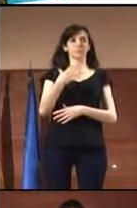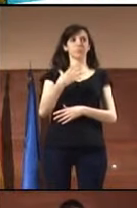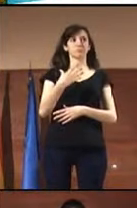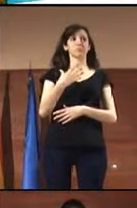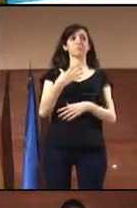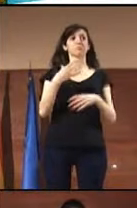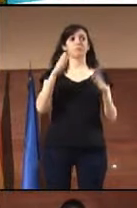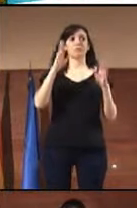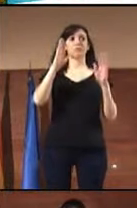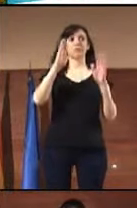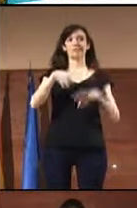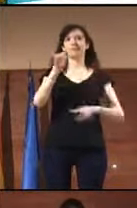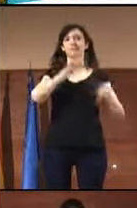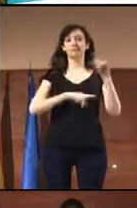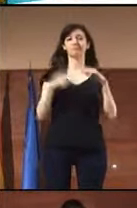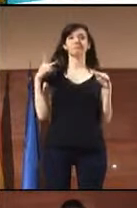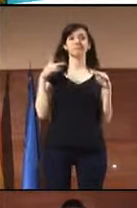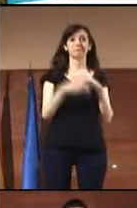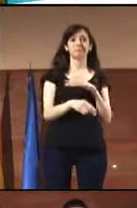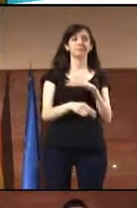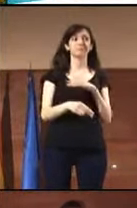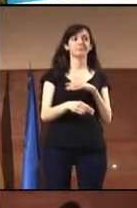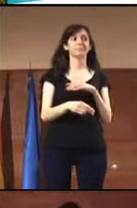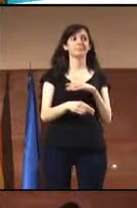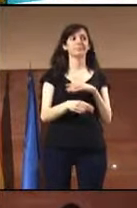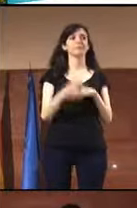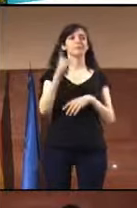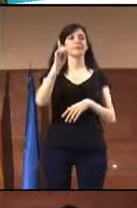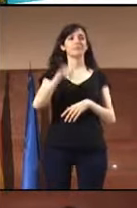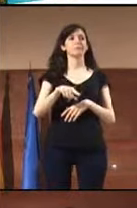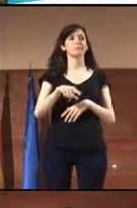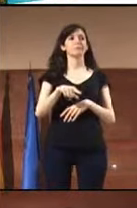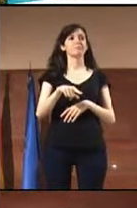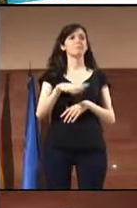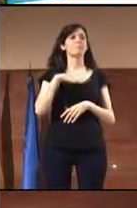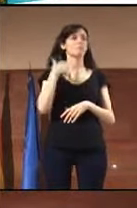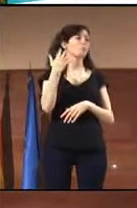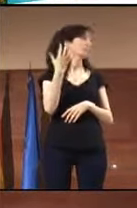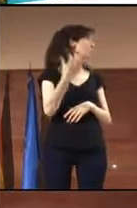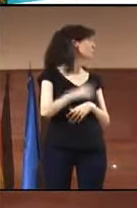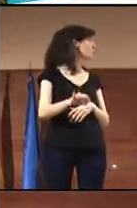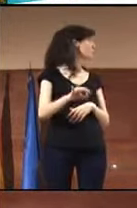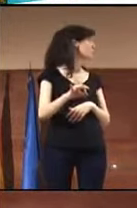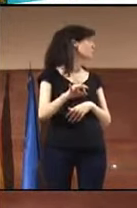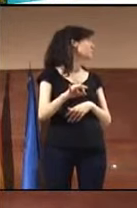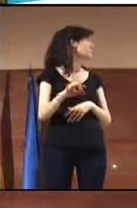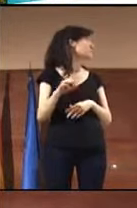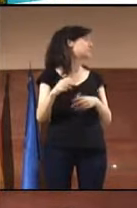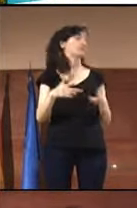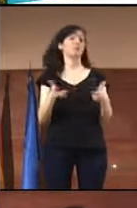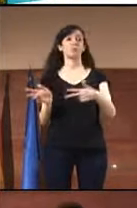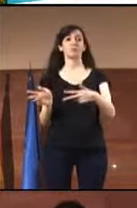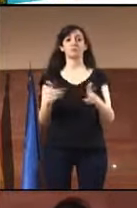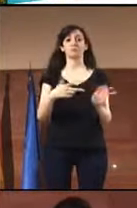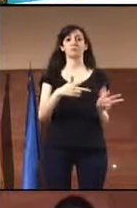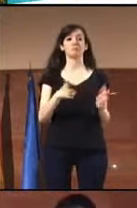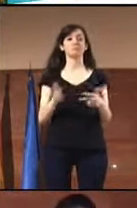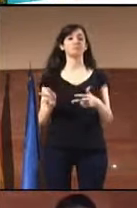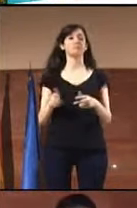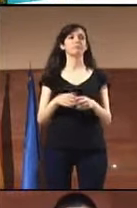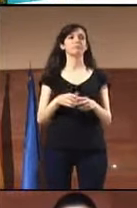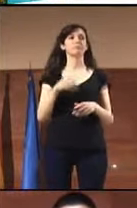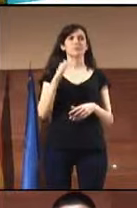evitaremos ese problema. La posibilidad de rotación, otra de las cosas súper importantes, como hablábamos antes con lo